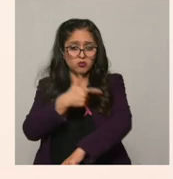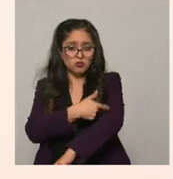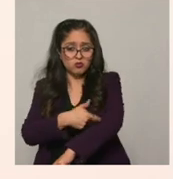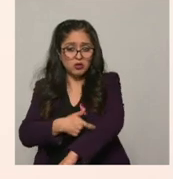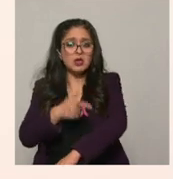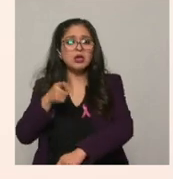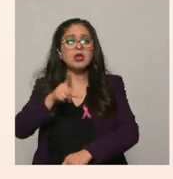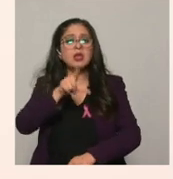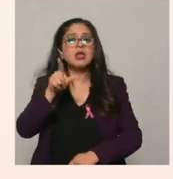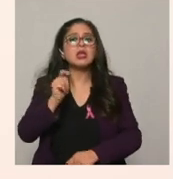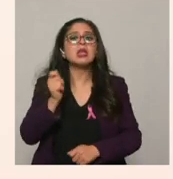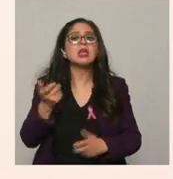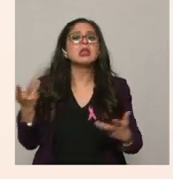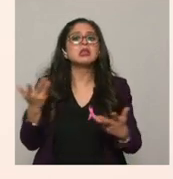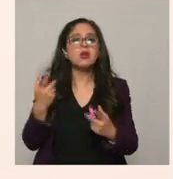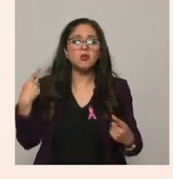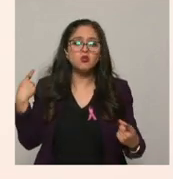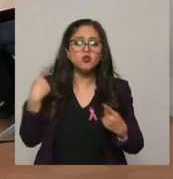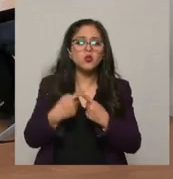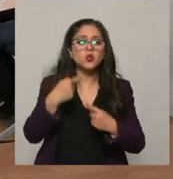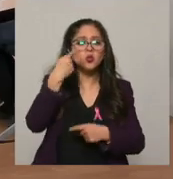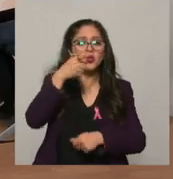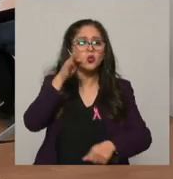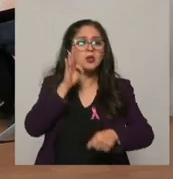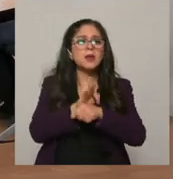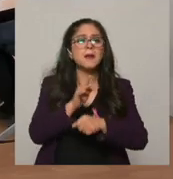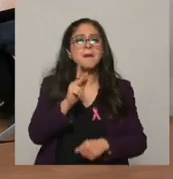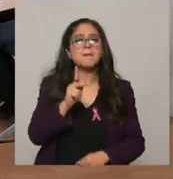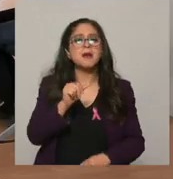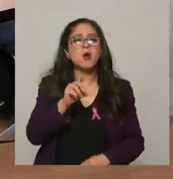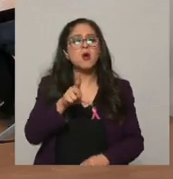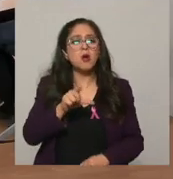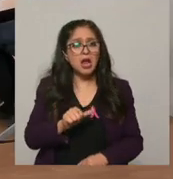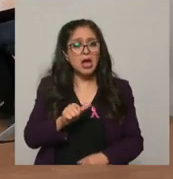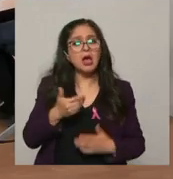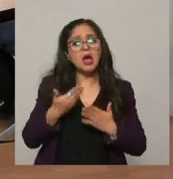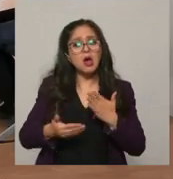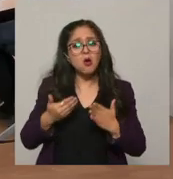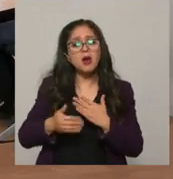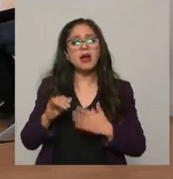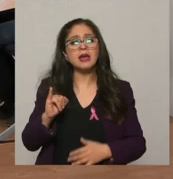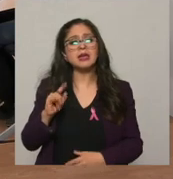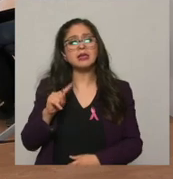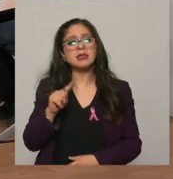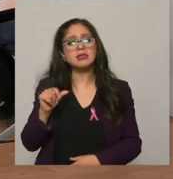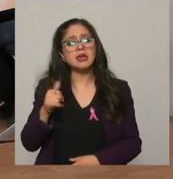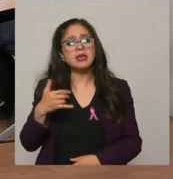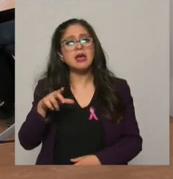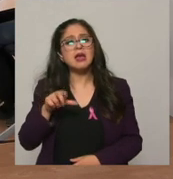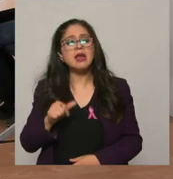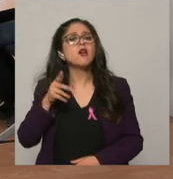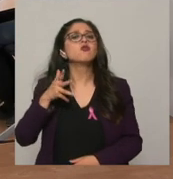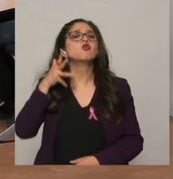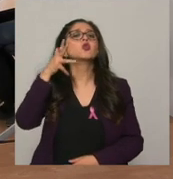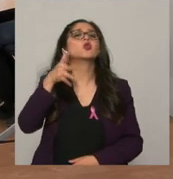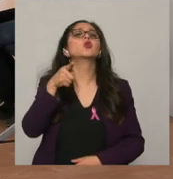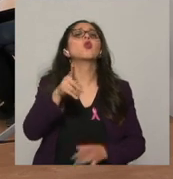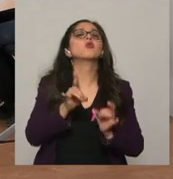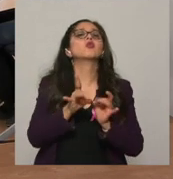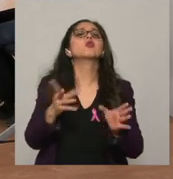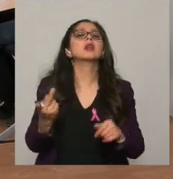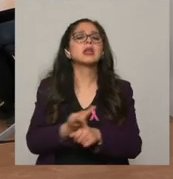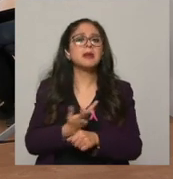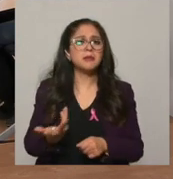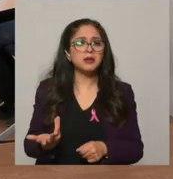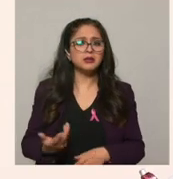entonces a la fecha, por defender a Paola, y ahora por defender a Itzayana, ¿qué es lo que te puede pasar? Claro, en